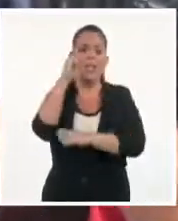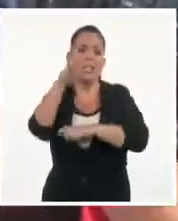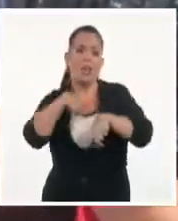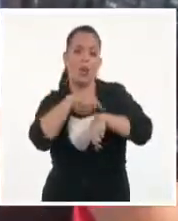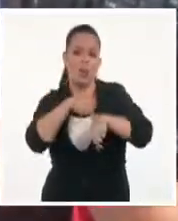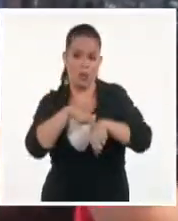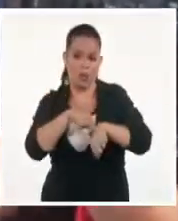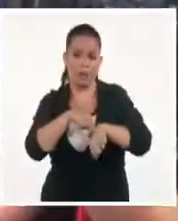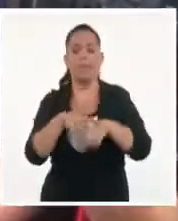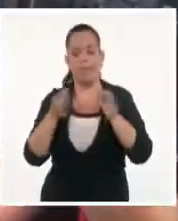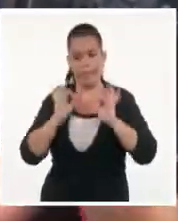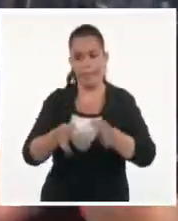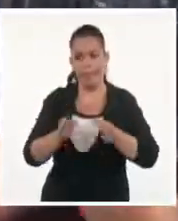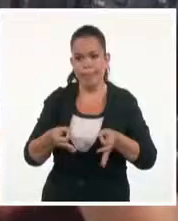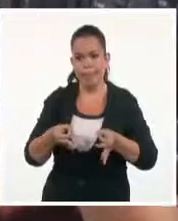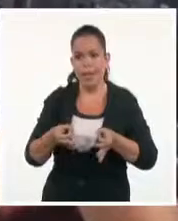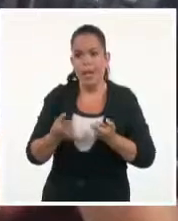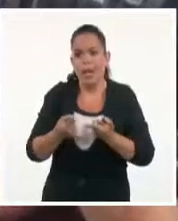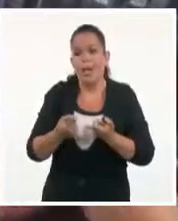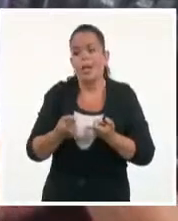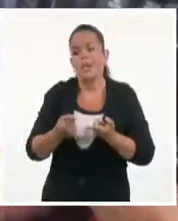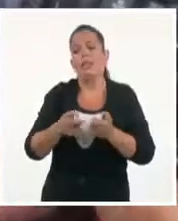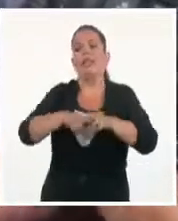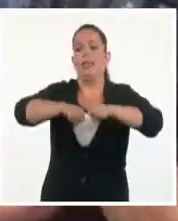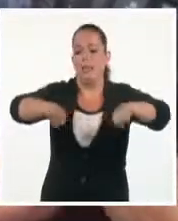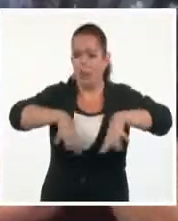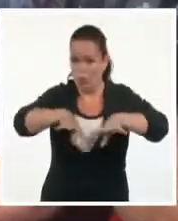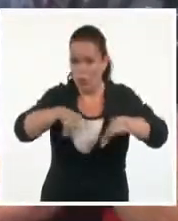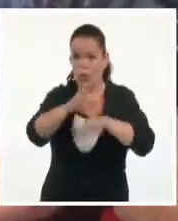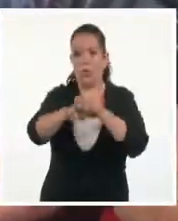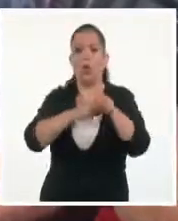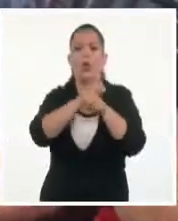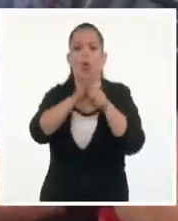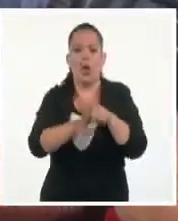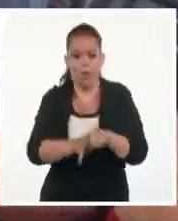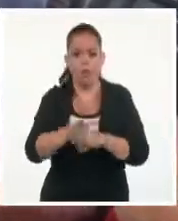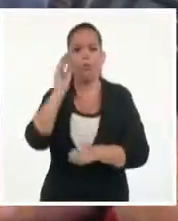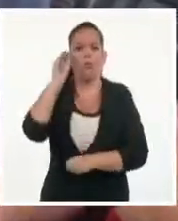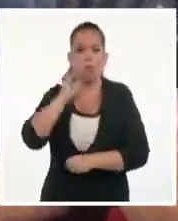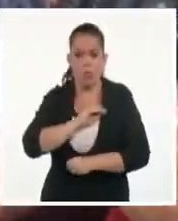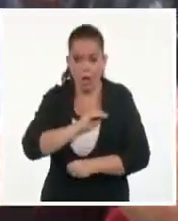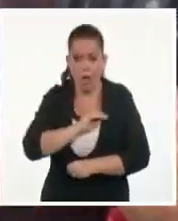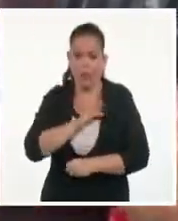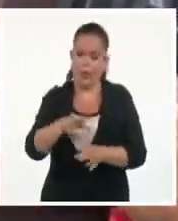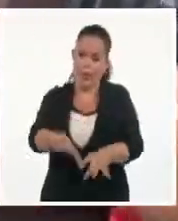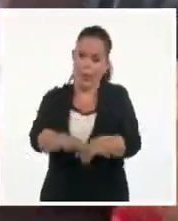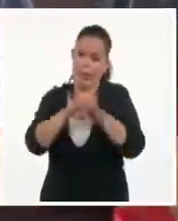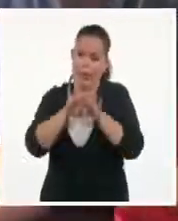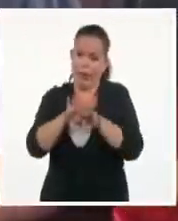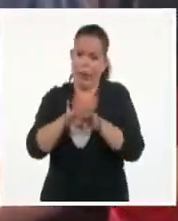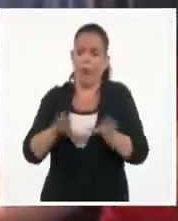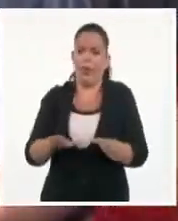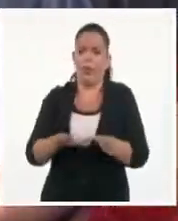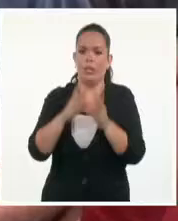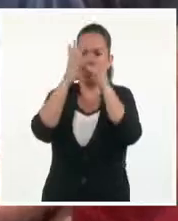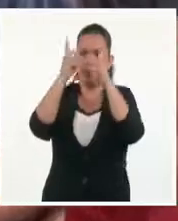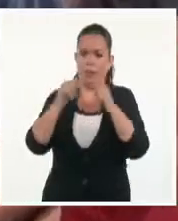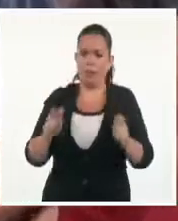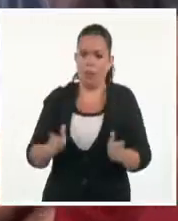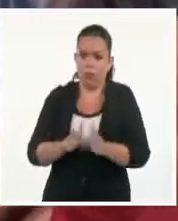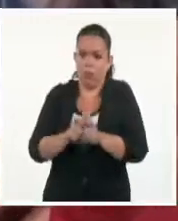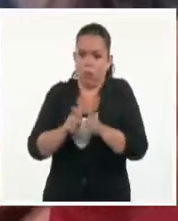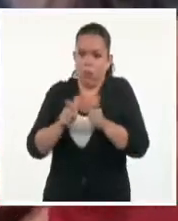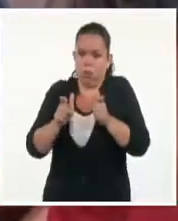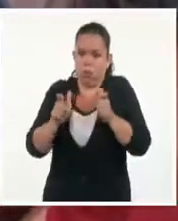Eso y el brote que tenemos de la pandemia ahora, que es sería el pico pandémico, que está provocando otras cosas porque